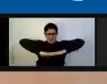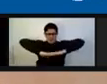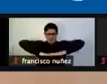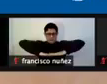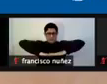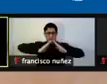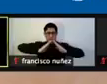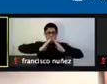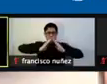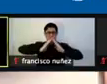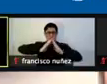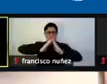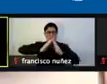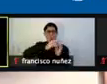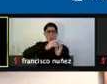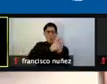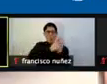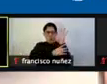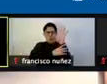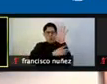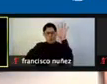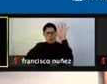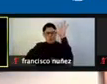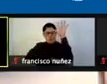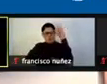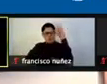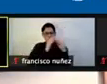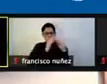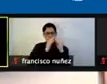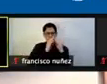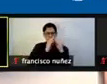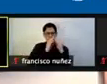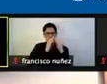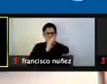donde se acumula magma en